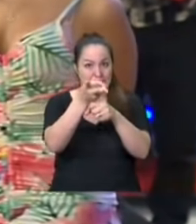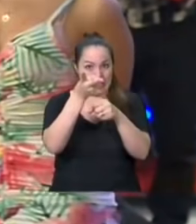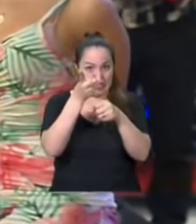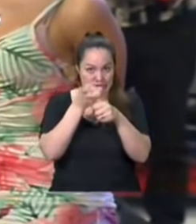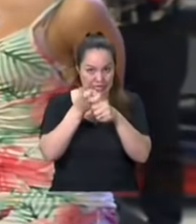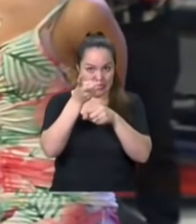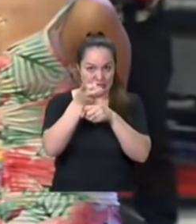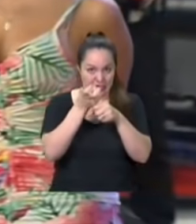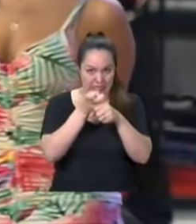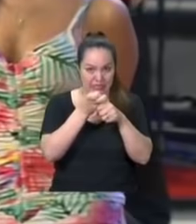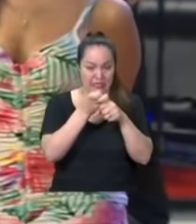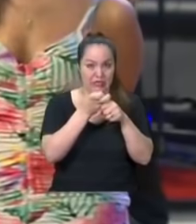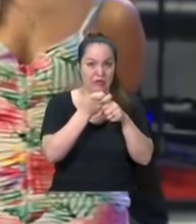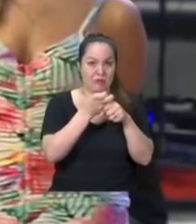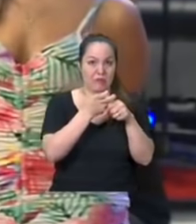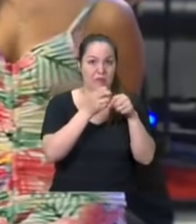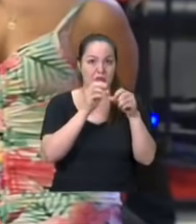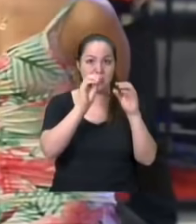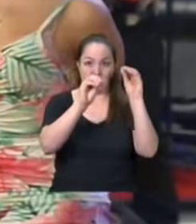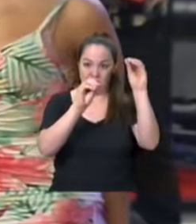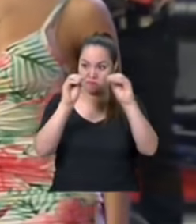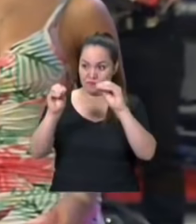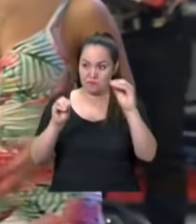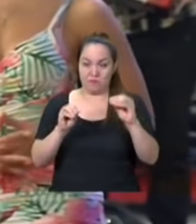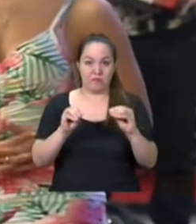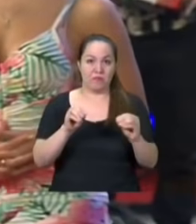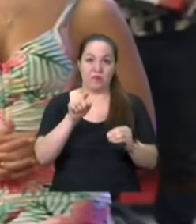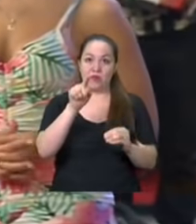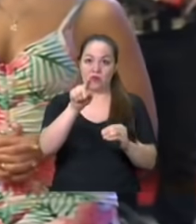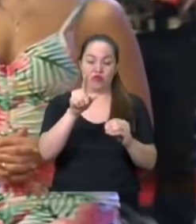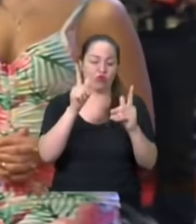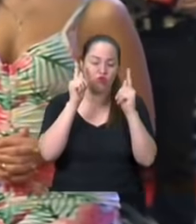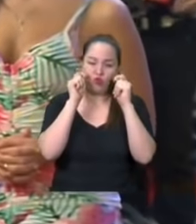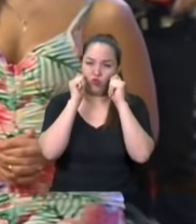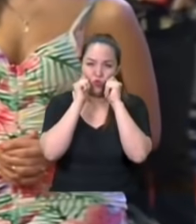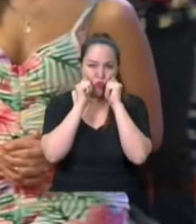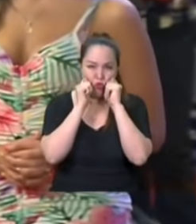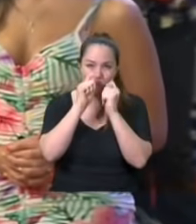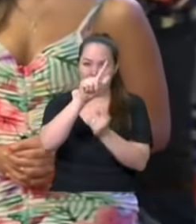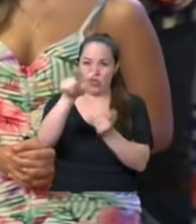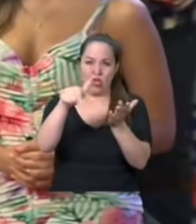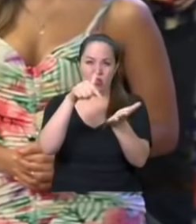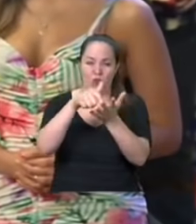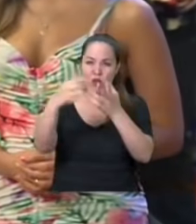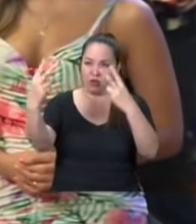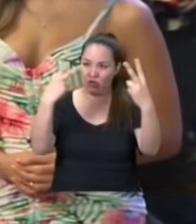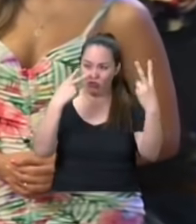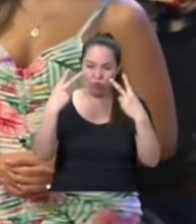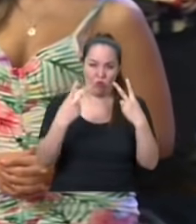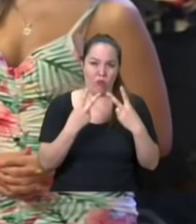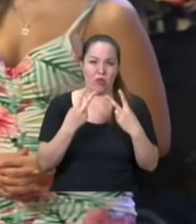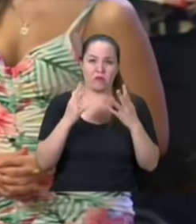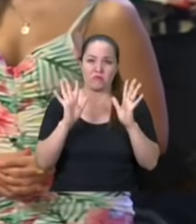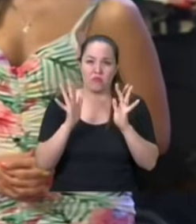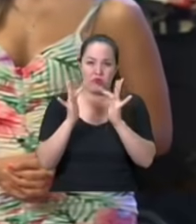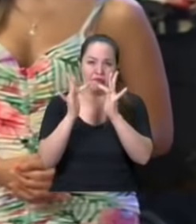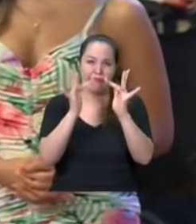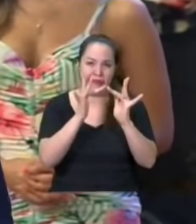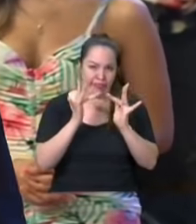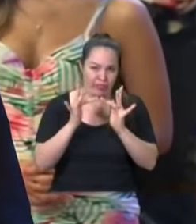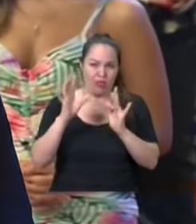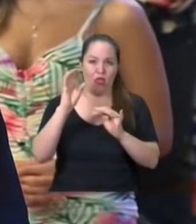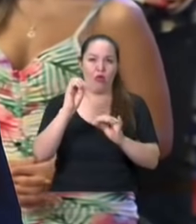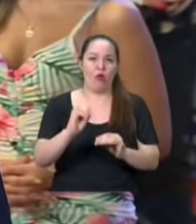Para acabar pronto, no importa por dónde nos veas, puede ser a través de la red social o puede ser a través de